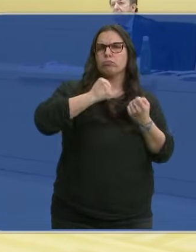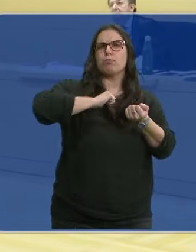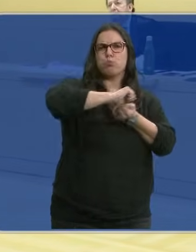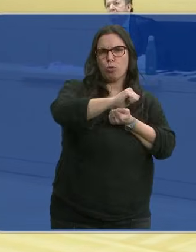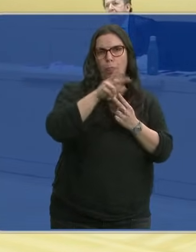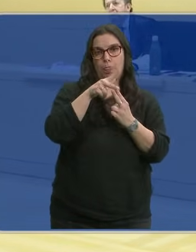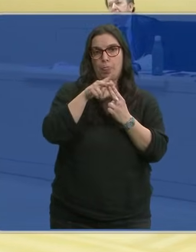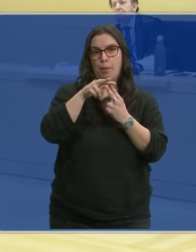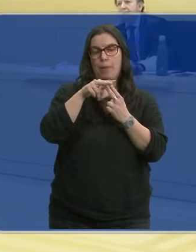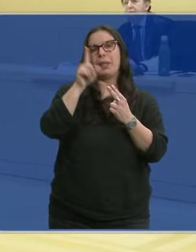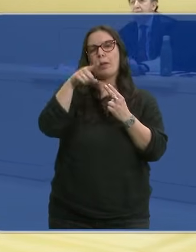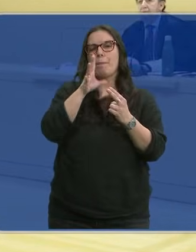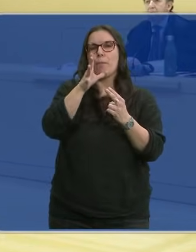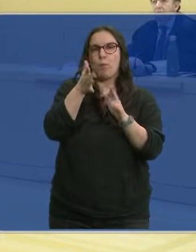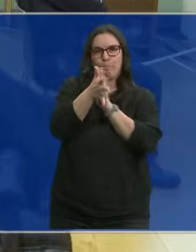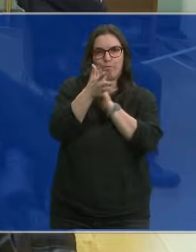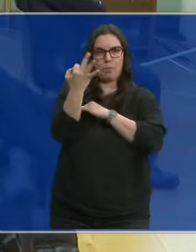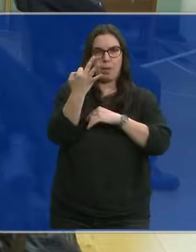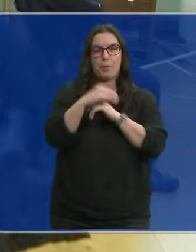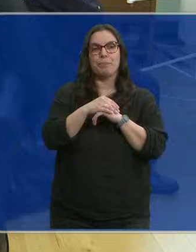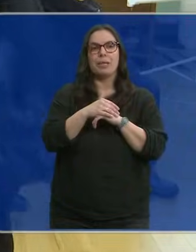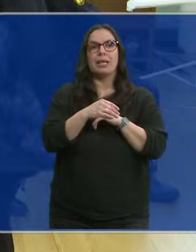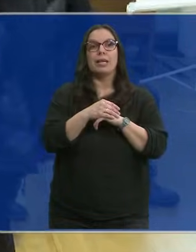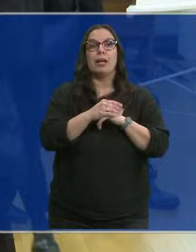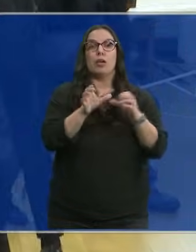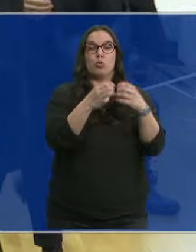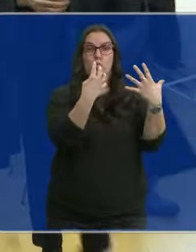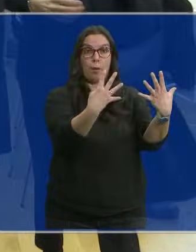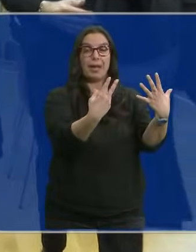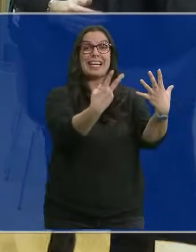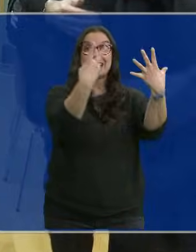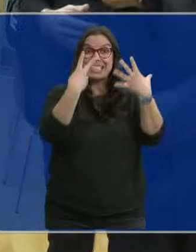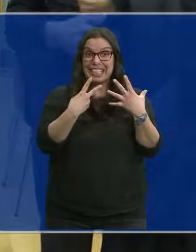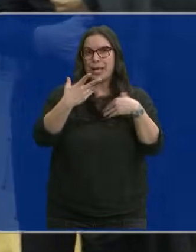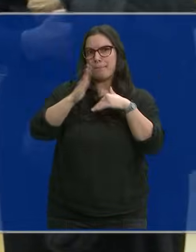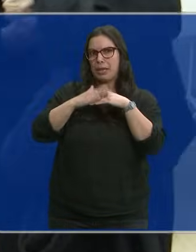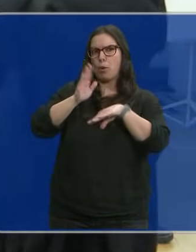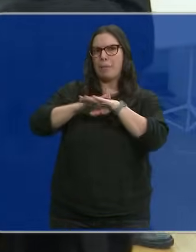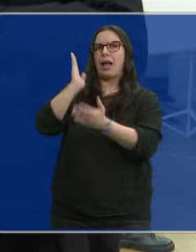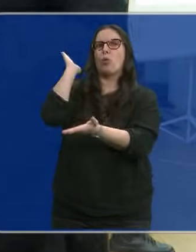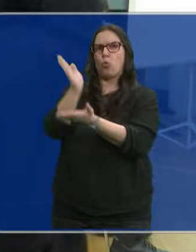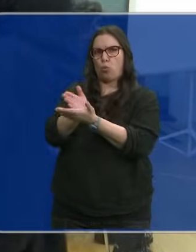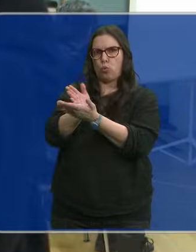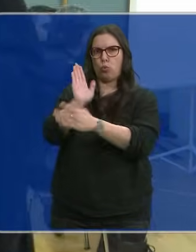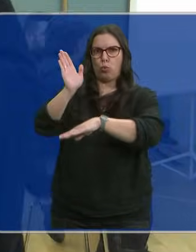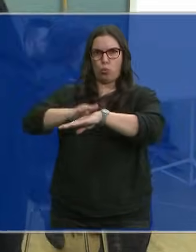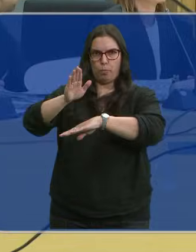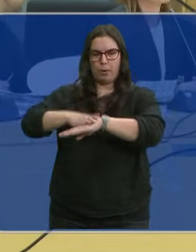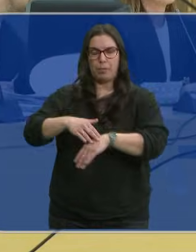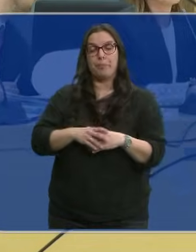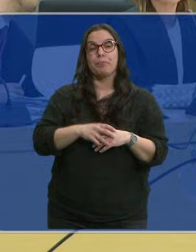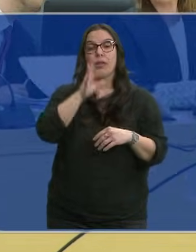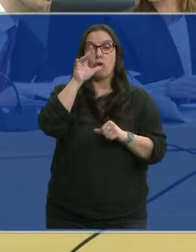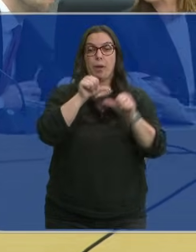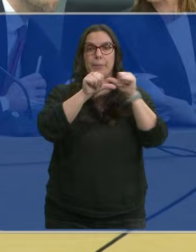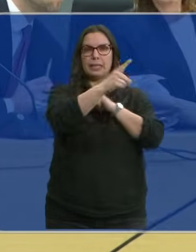también razonarlo mínimamente. Se necesitan al menos 7 votos para declarar culpable al acusado. Ya a partir de ahora el jurado